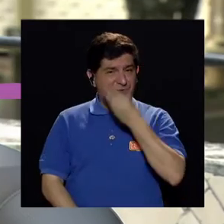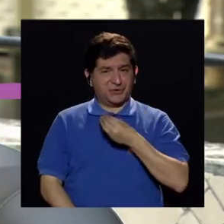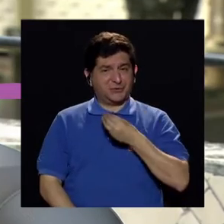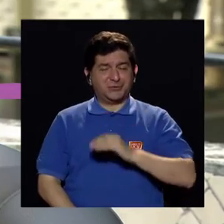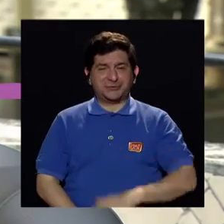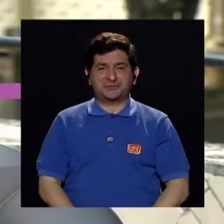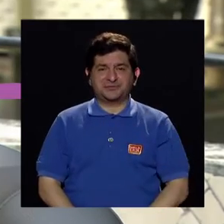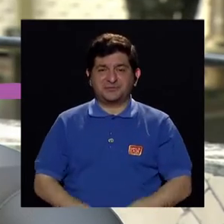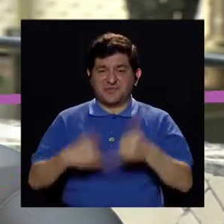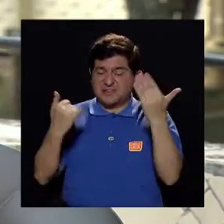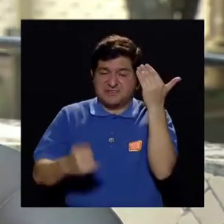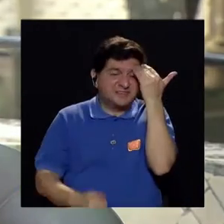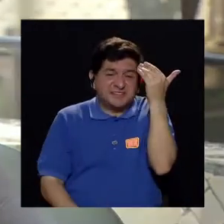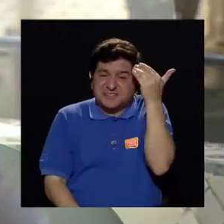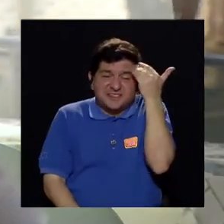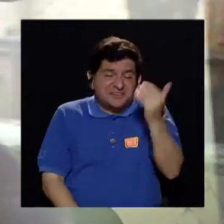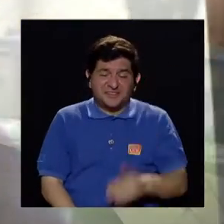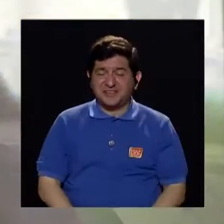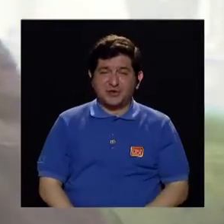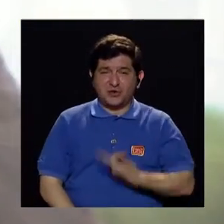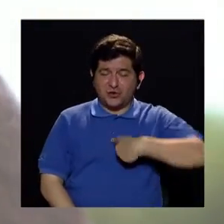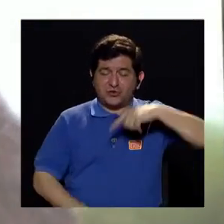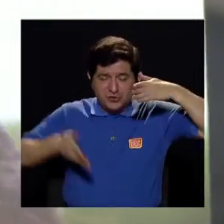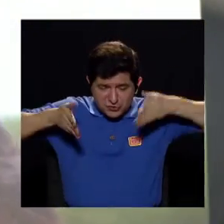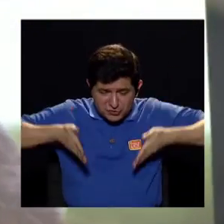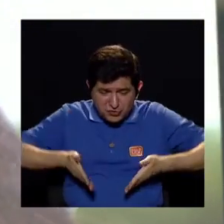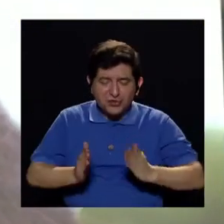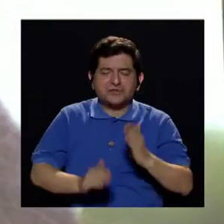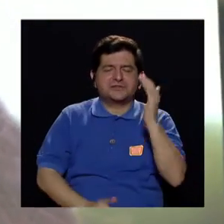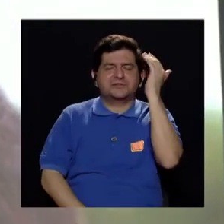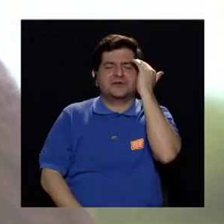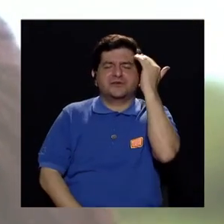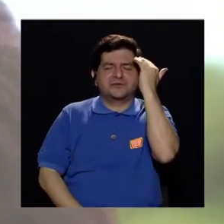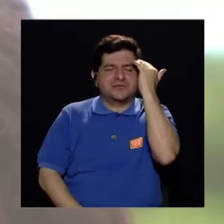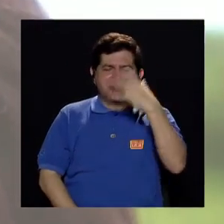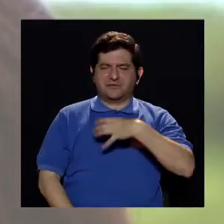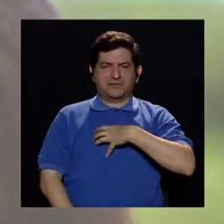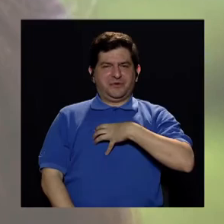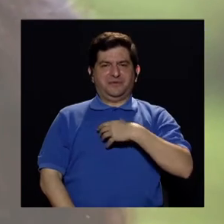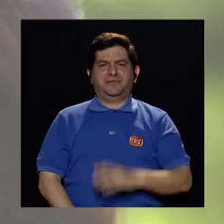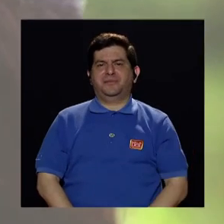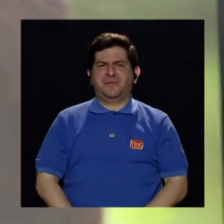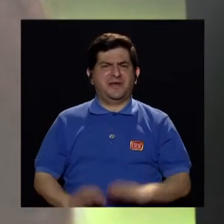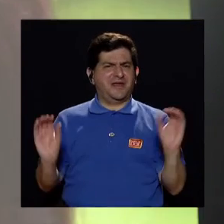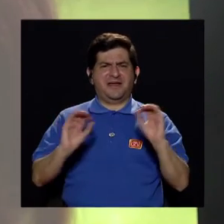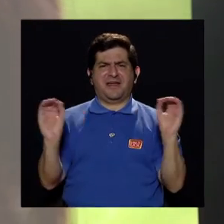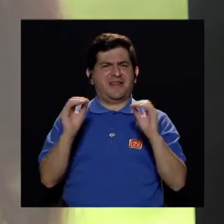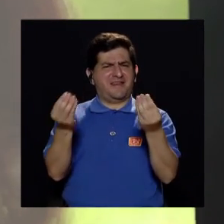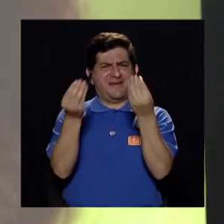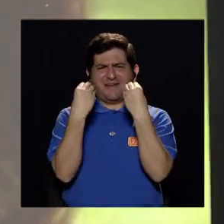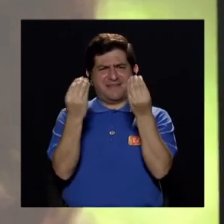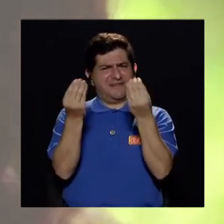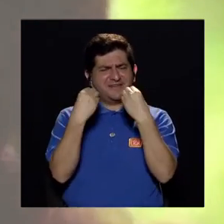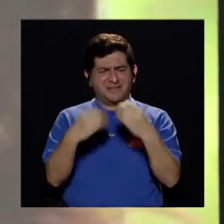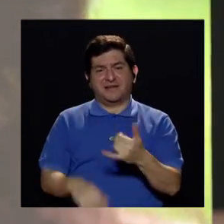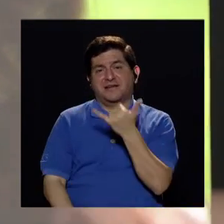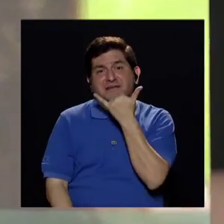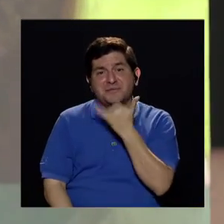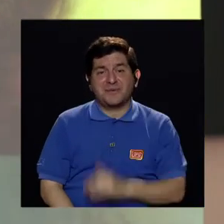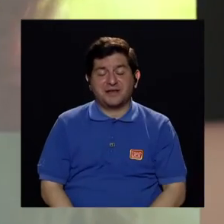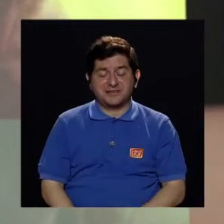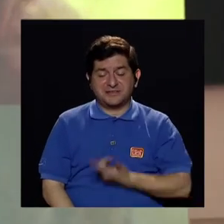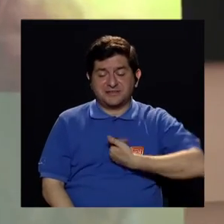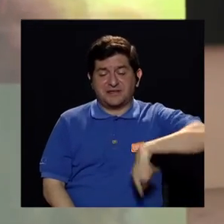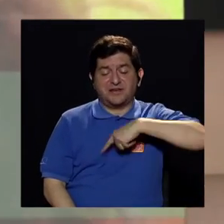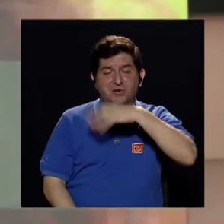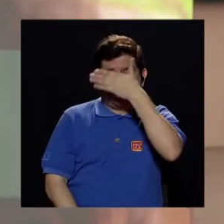bonitos? Que ya lo sabemos. Nosotros nacemos con una sabiduría innata. Nadie nos tiene que venir a enseñar nada. ¿Qué es lo que pasa? Que